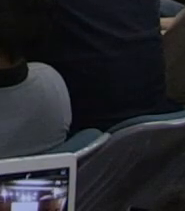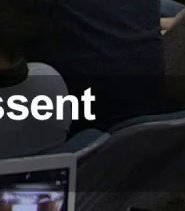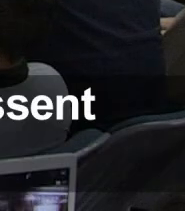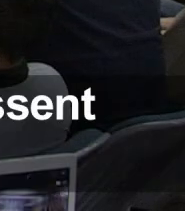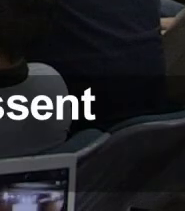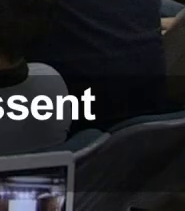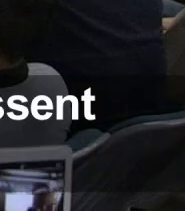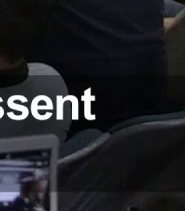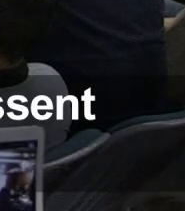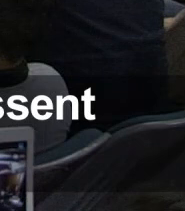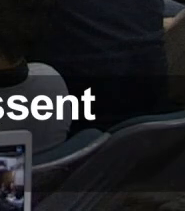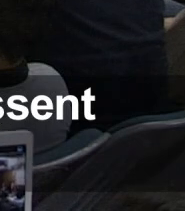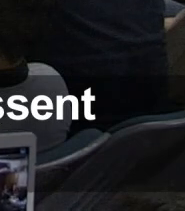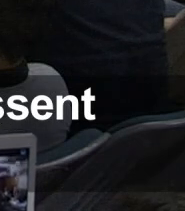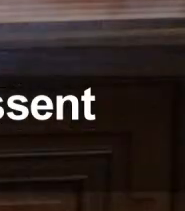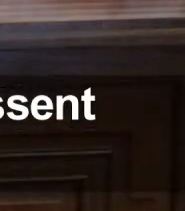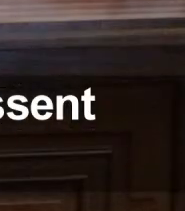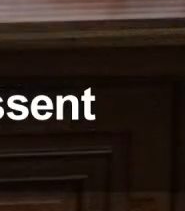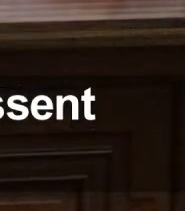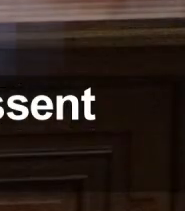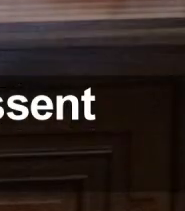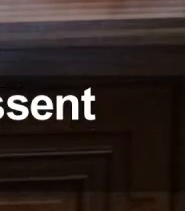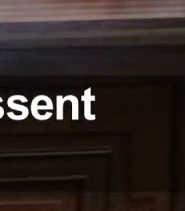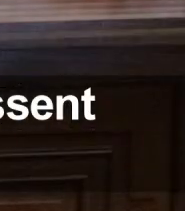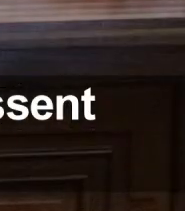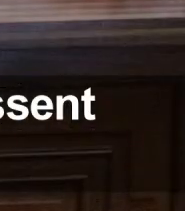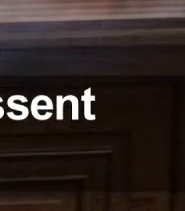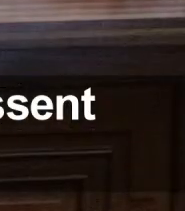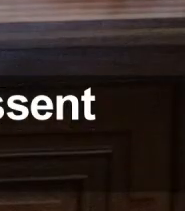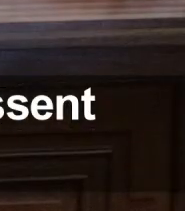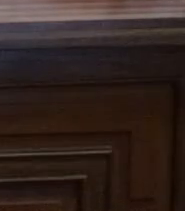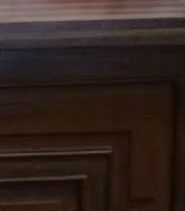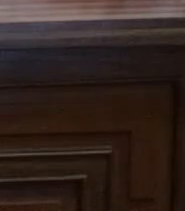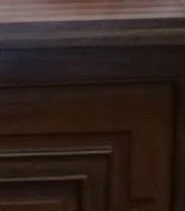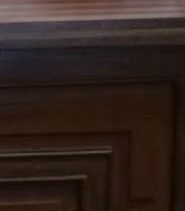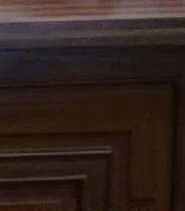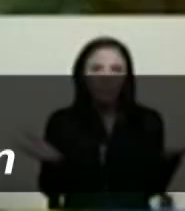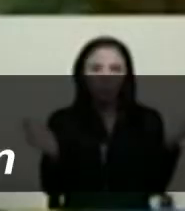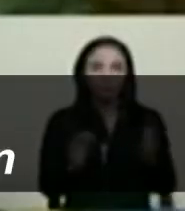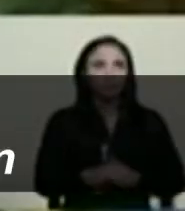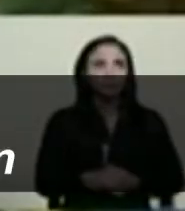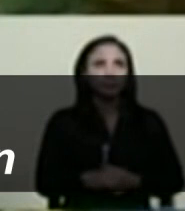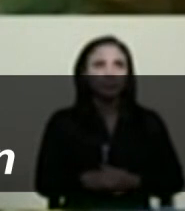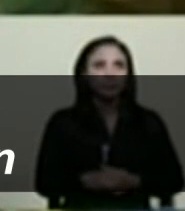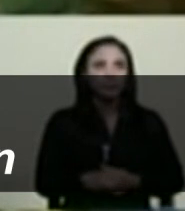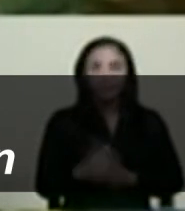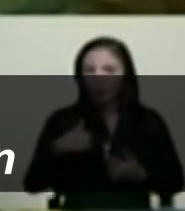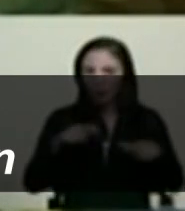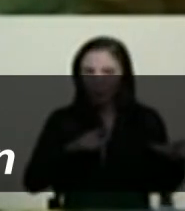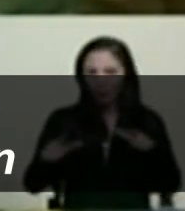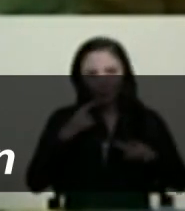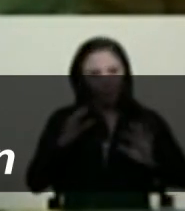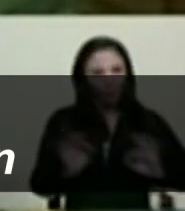Transformación del país y cómo nos compete con el Partido Voluntad Popular. Gracias. Y, lo demás. Y estamos listos y